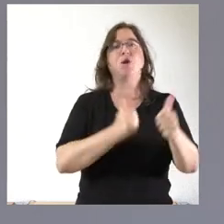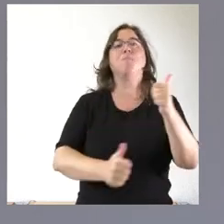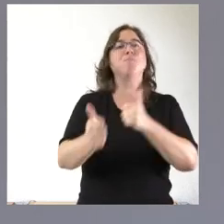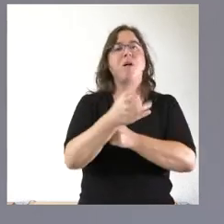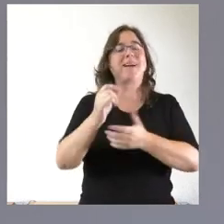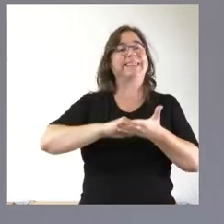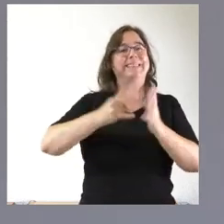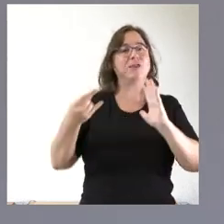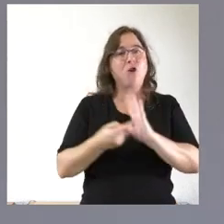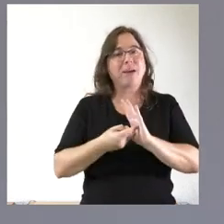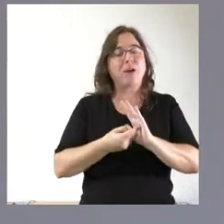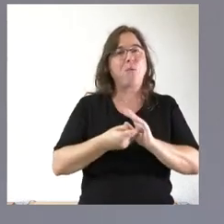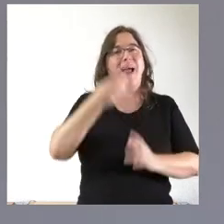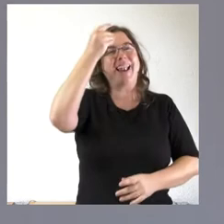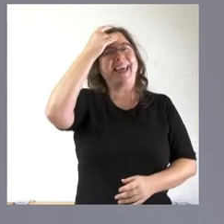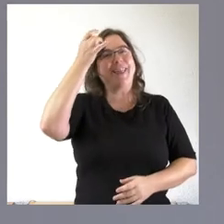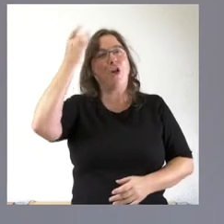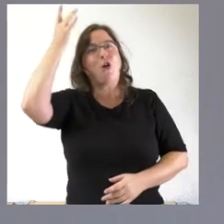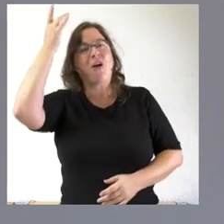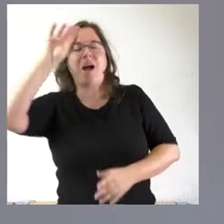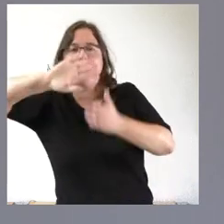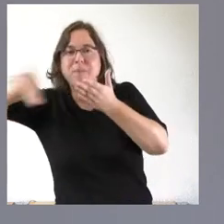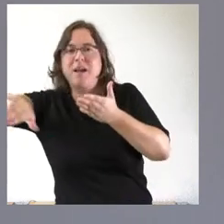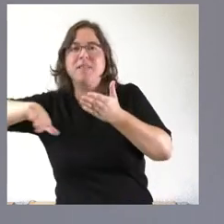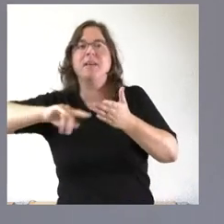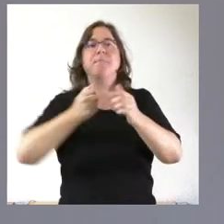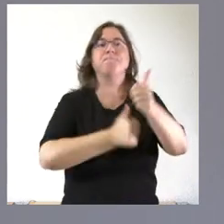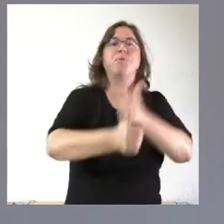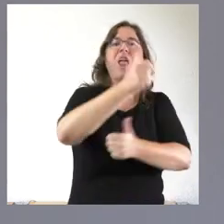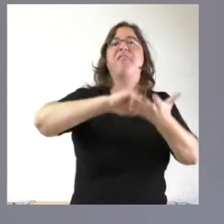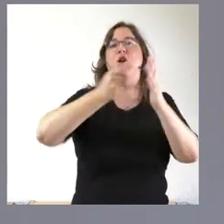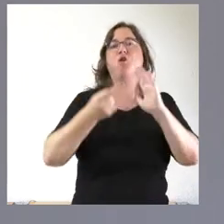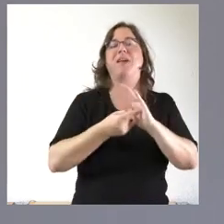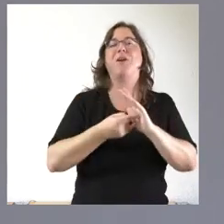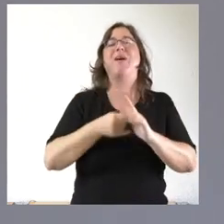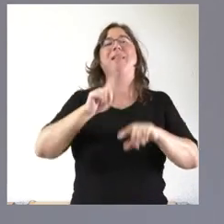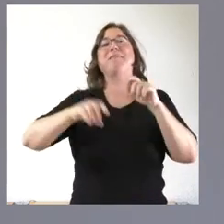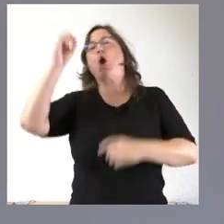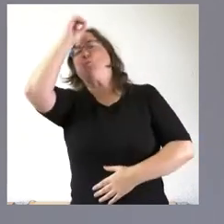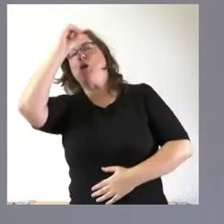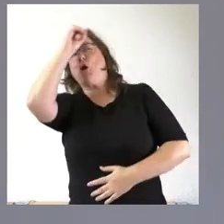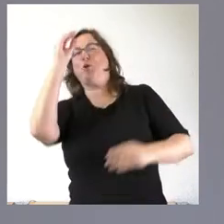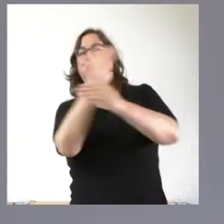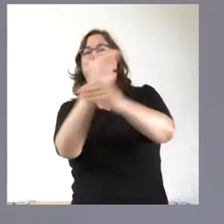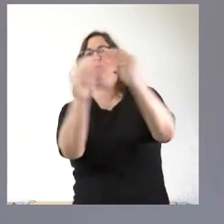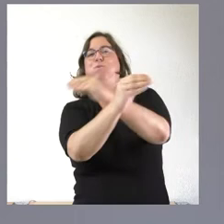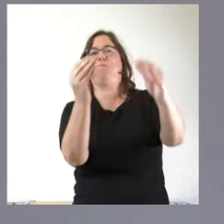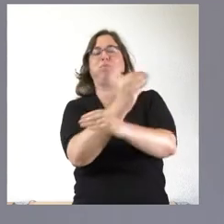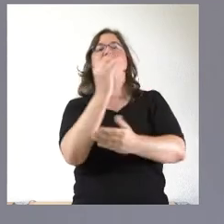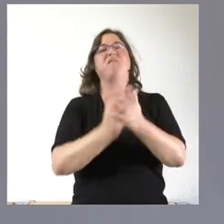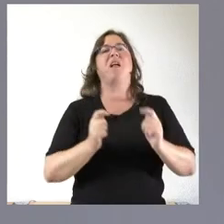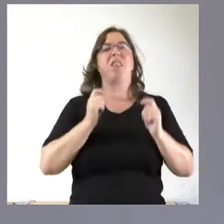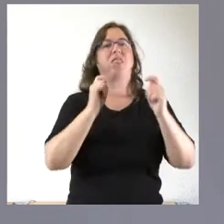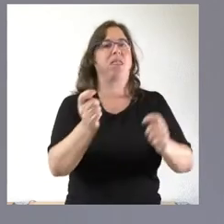tecnología sobre la ideología y, por tanto, que no sean criterios ideológicos los que determinen previamente el no